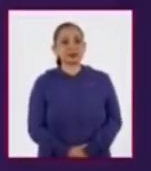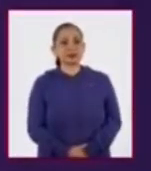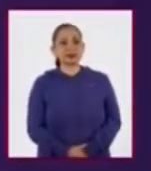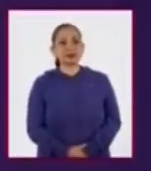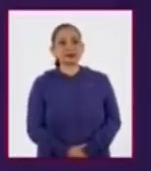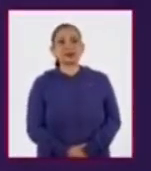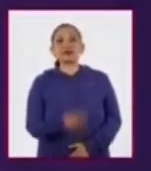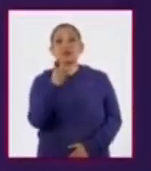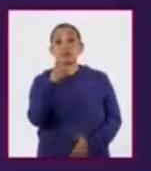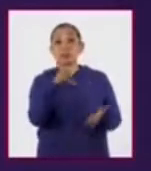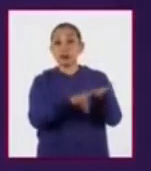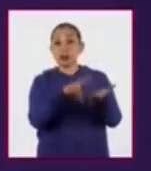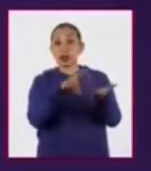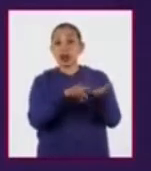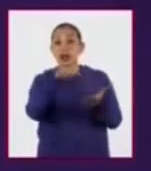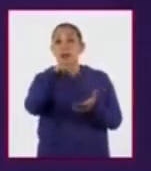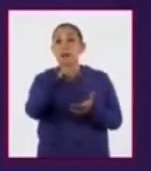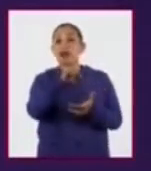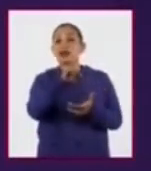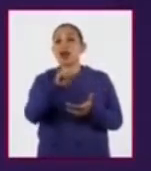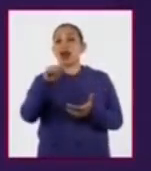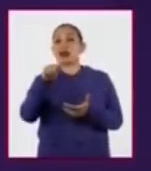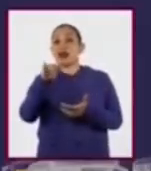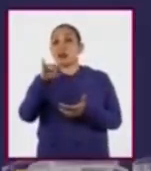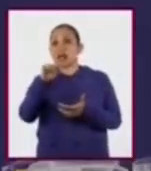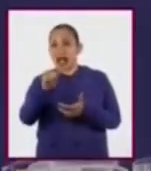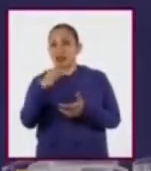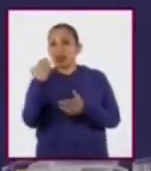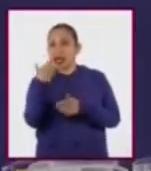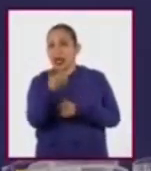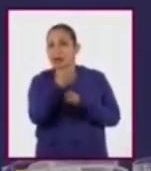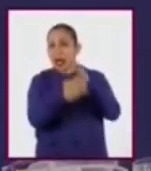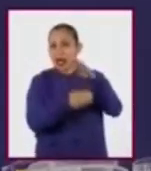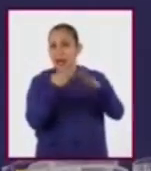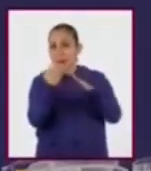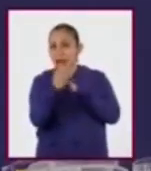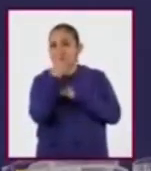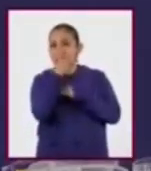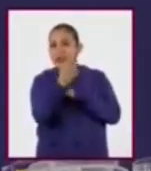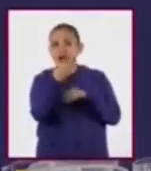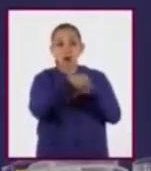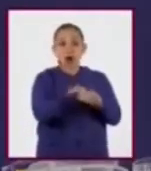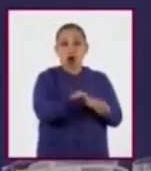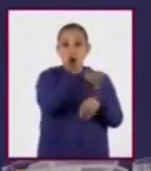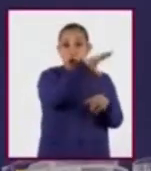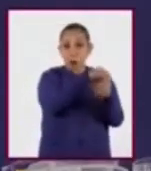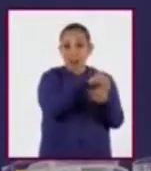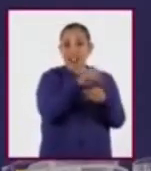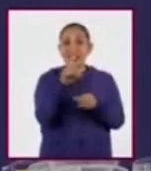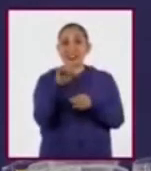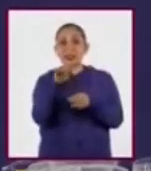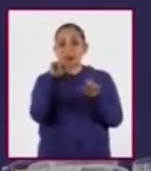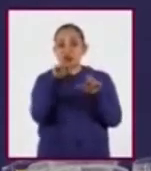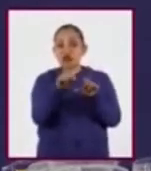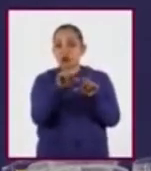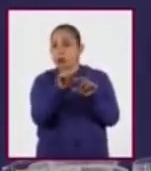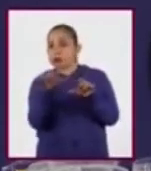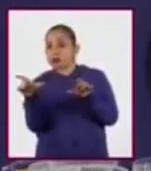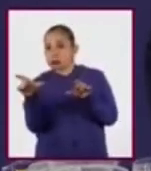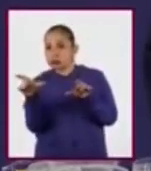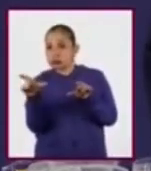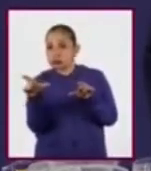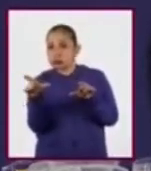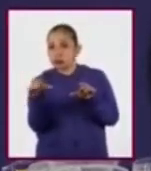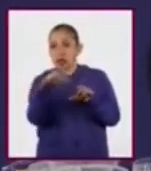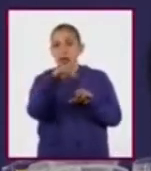se debe que el valor de las masas atómicas de los elementos se expresan con número entero y decimal. Por ejemplo,